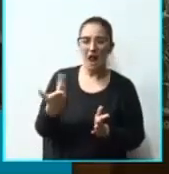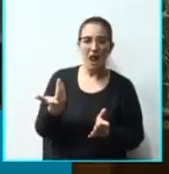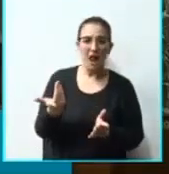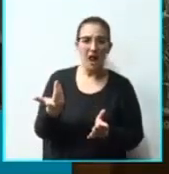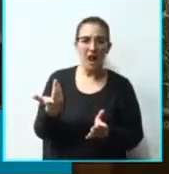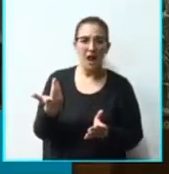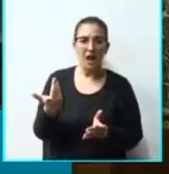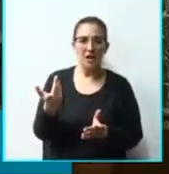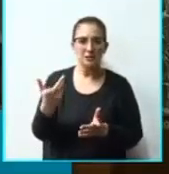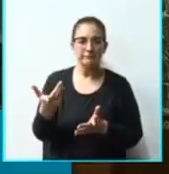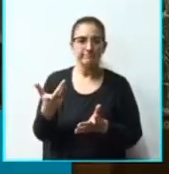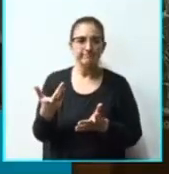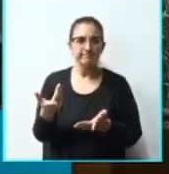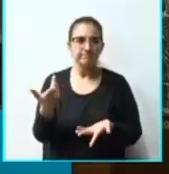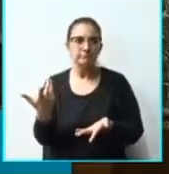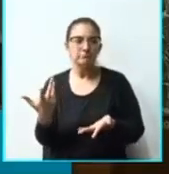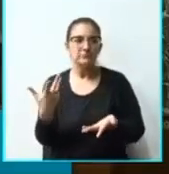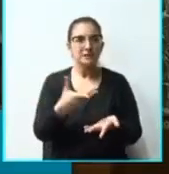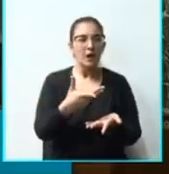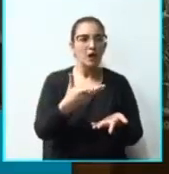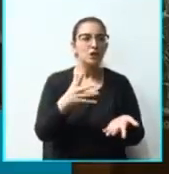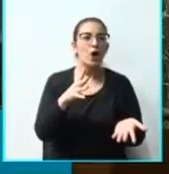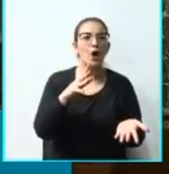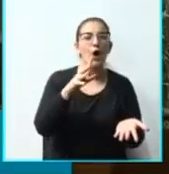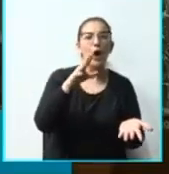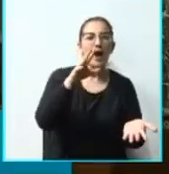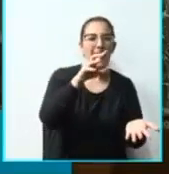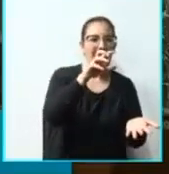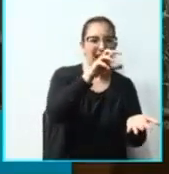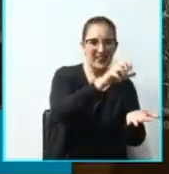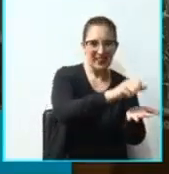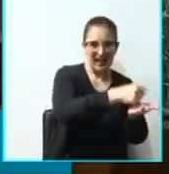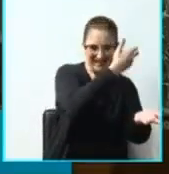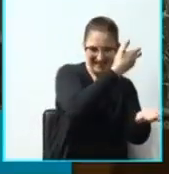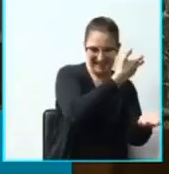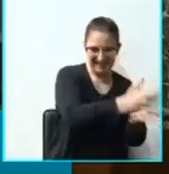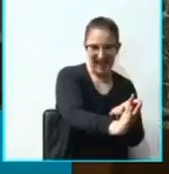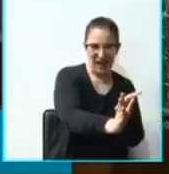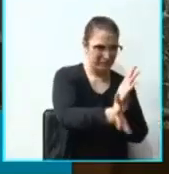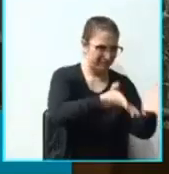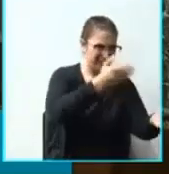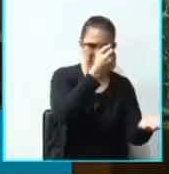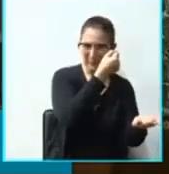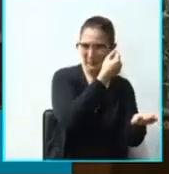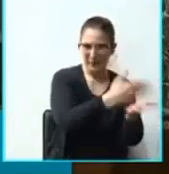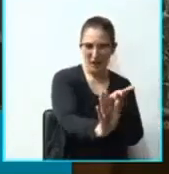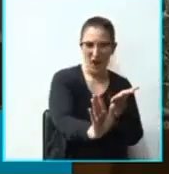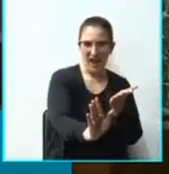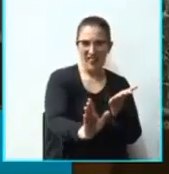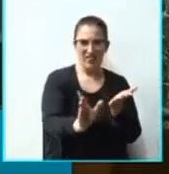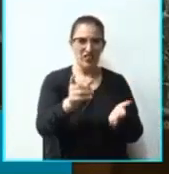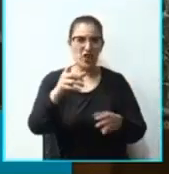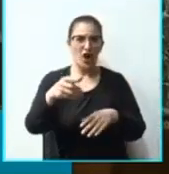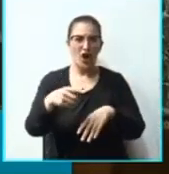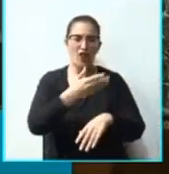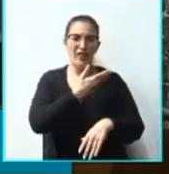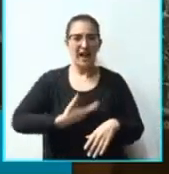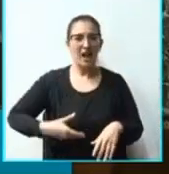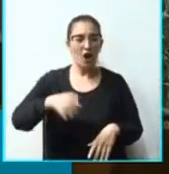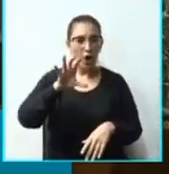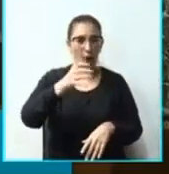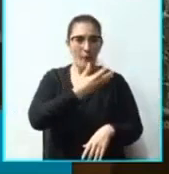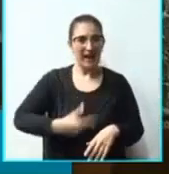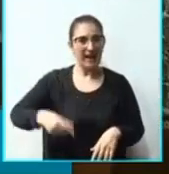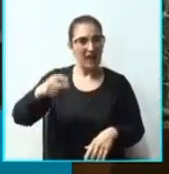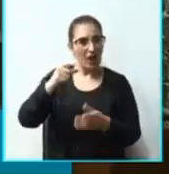el violento desalojo que el gobernador Kicillof y su ministro de Seguridad Berni